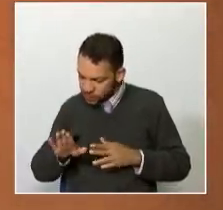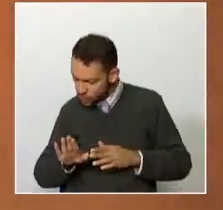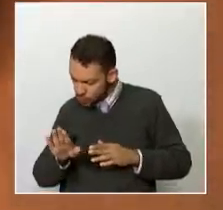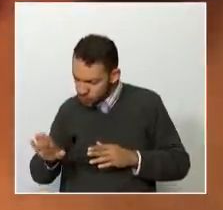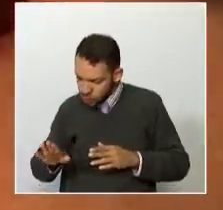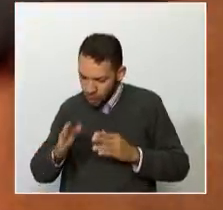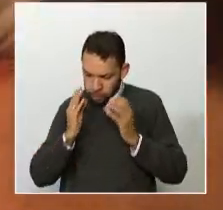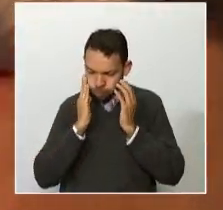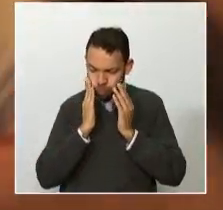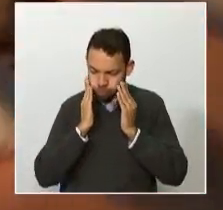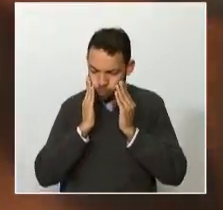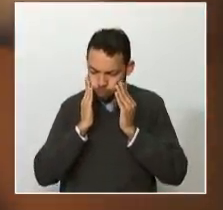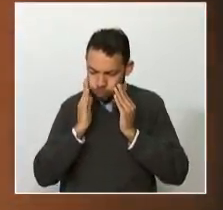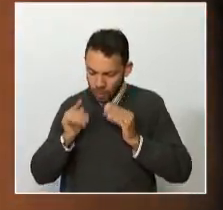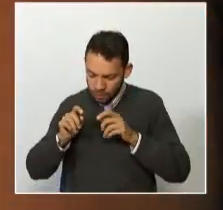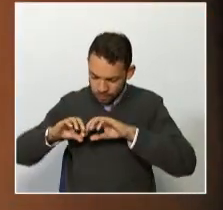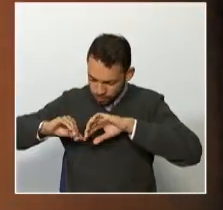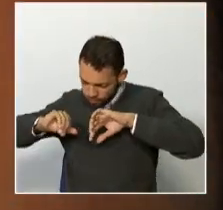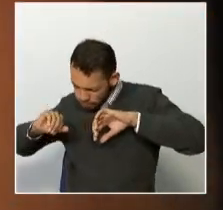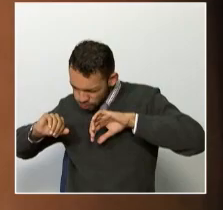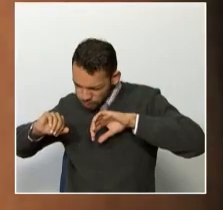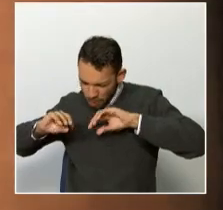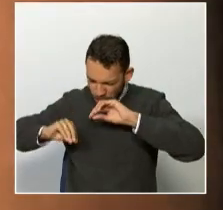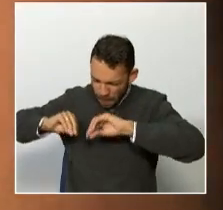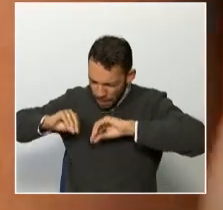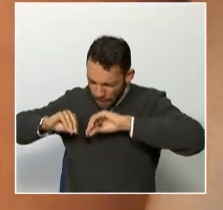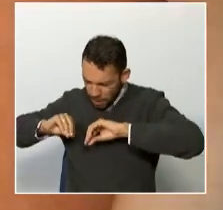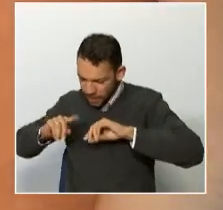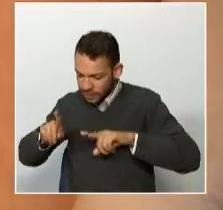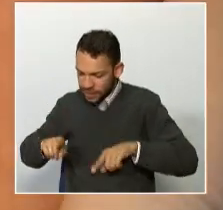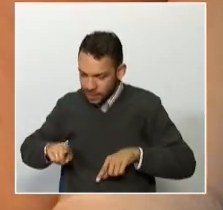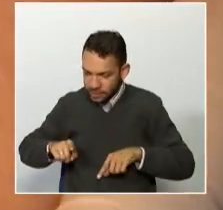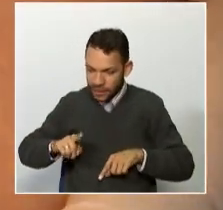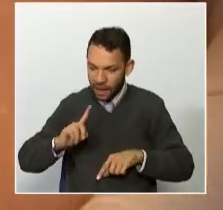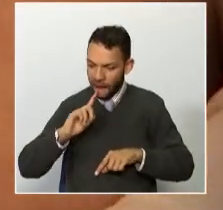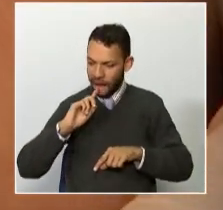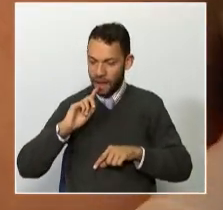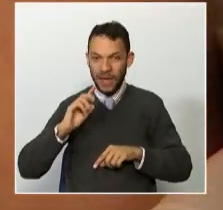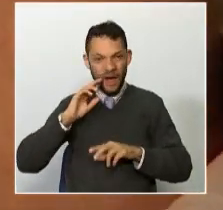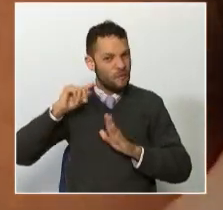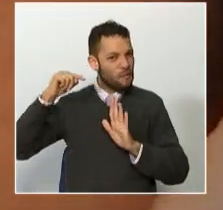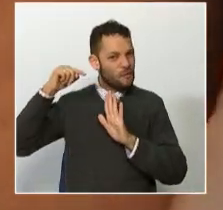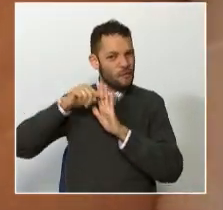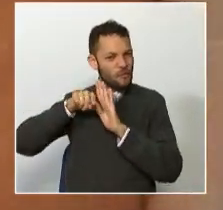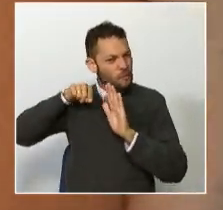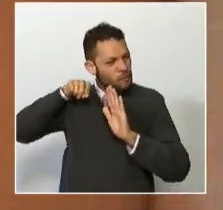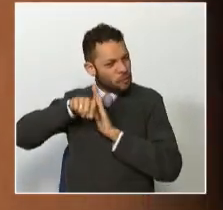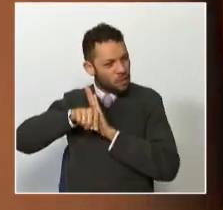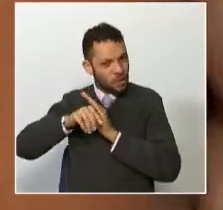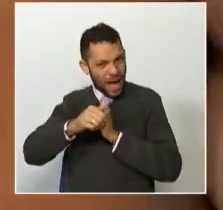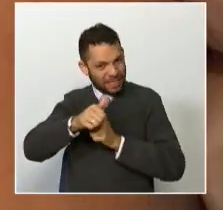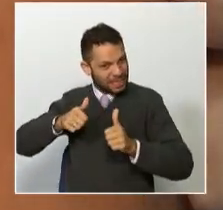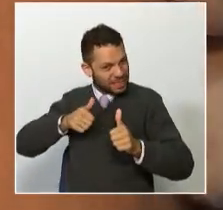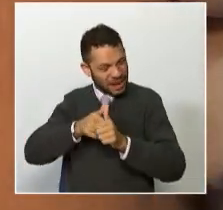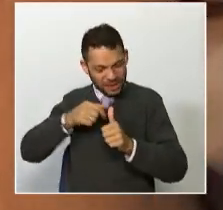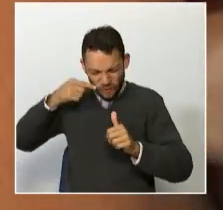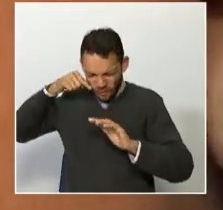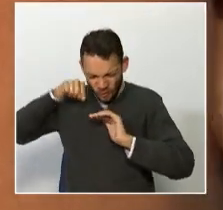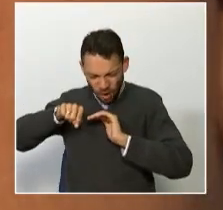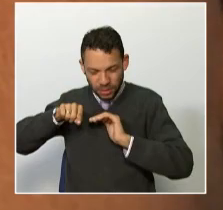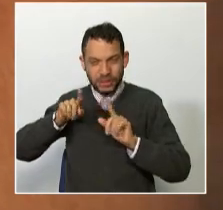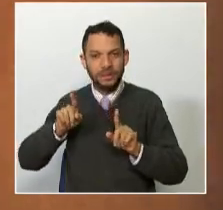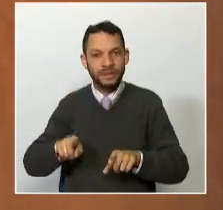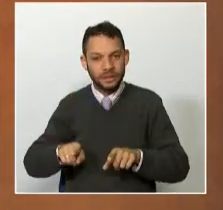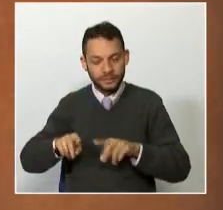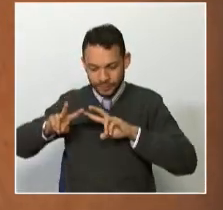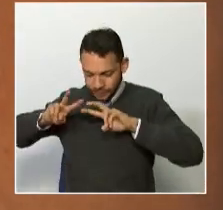las mejillas en la parte interna. El paladar. Cierra. Y también revisamos lo que yo les